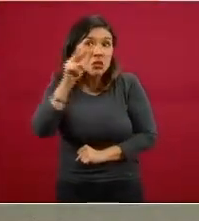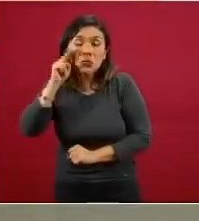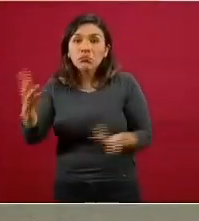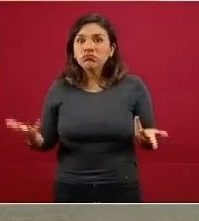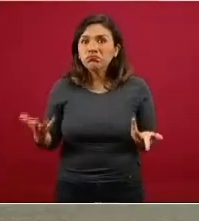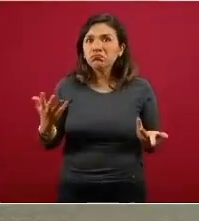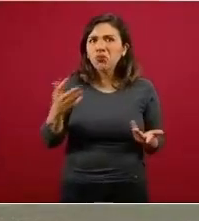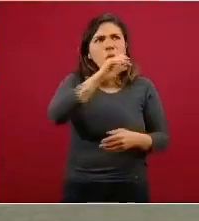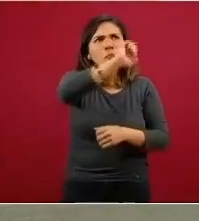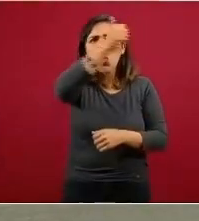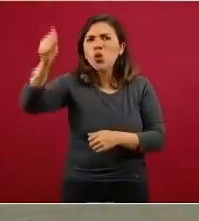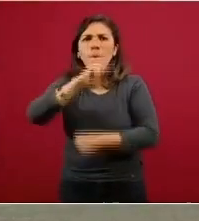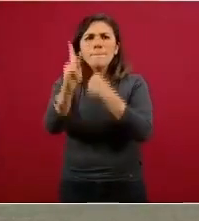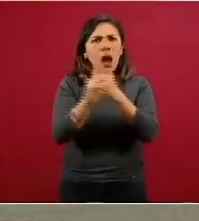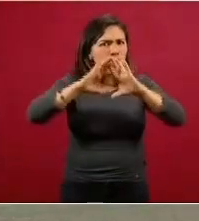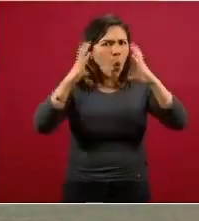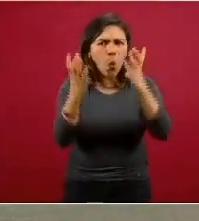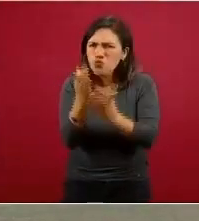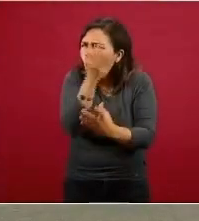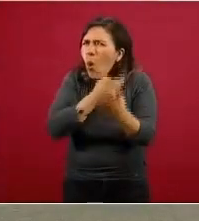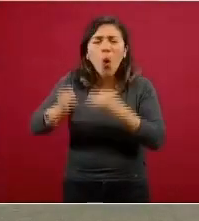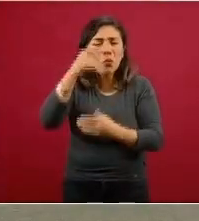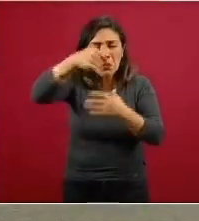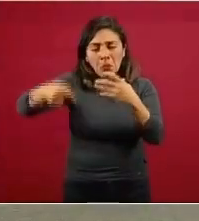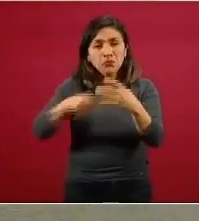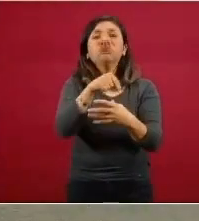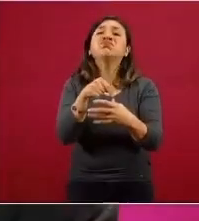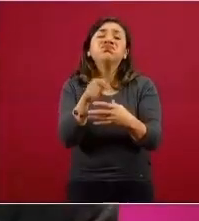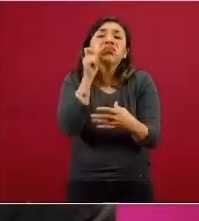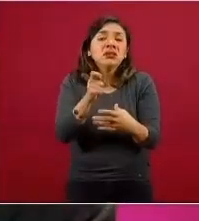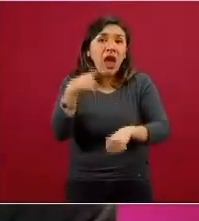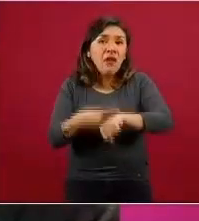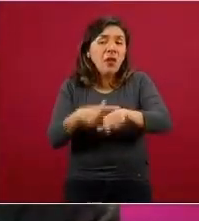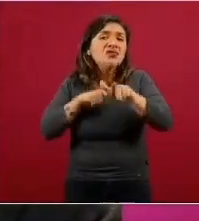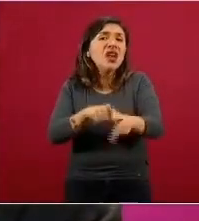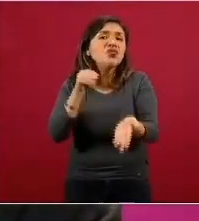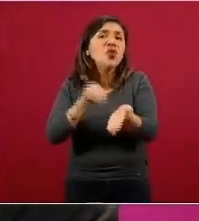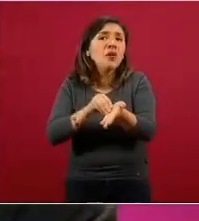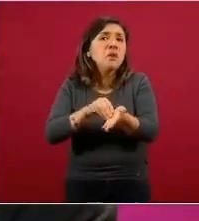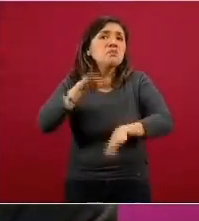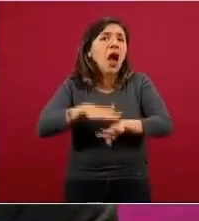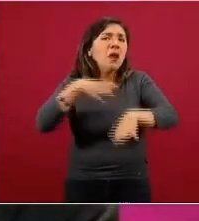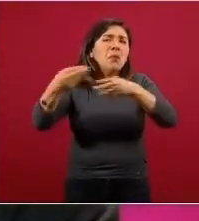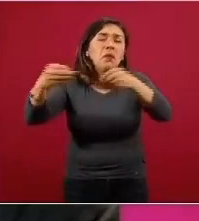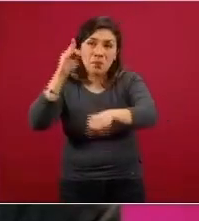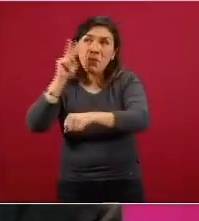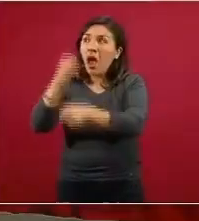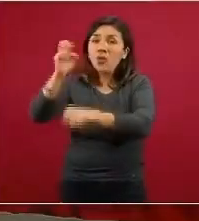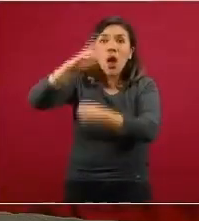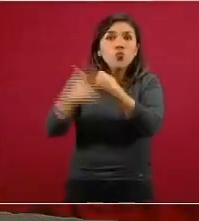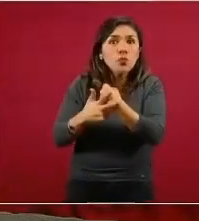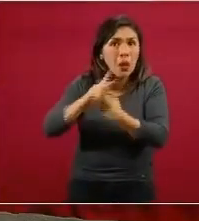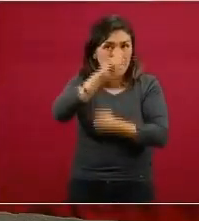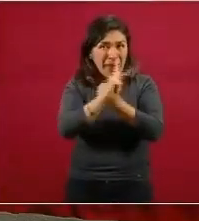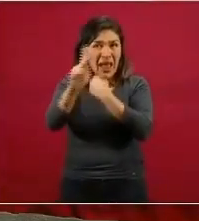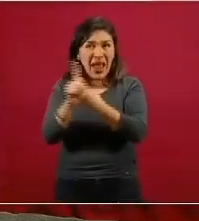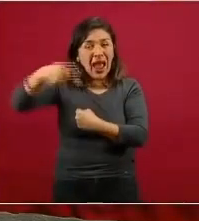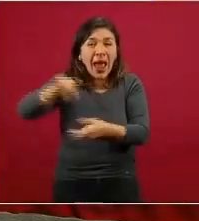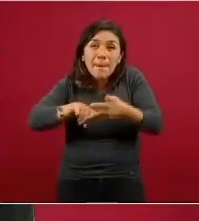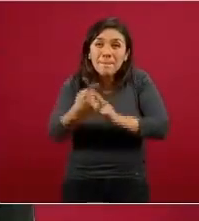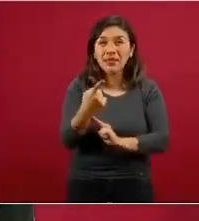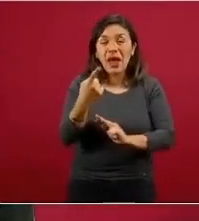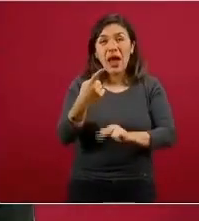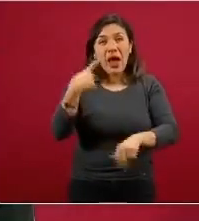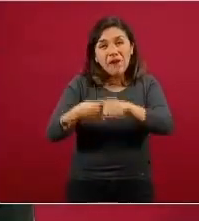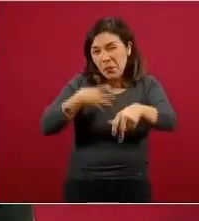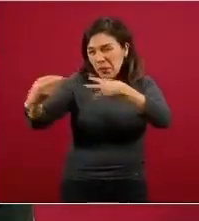en todos los países del mundo, todos, absolutamente todos, es que la epidemia sigue activa. Lo estamos viendo ahora en Europa Occidental, los países que iniciaron